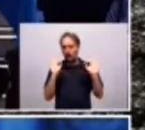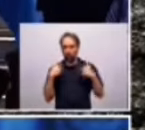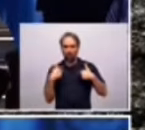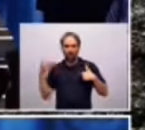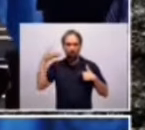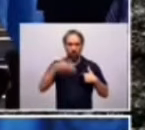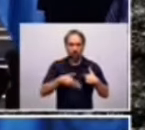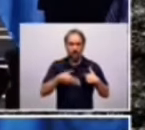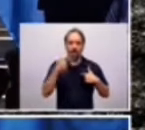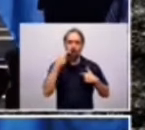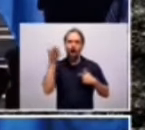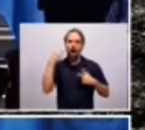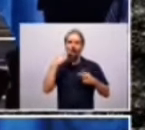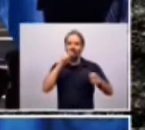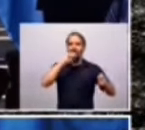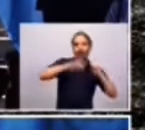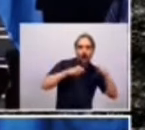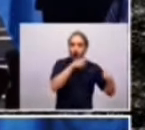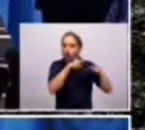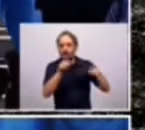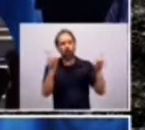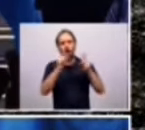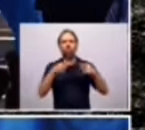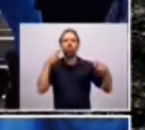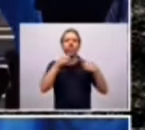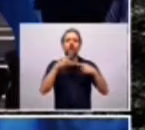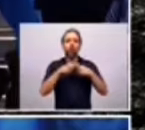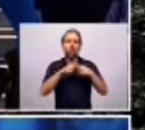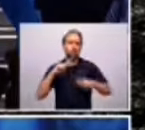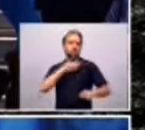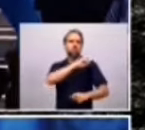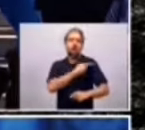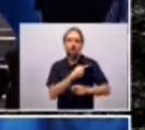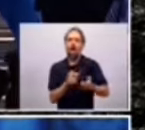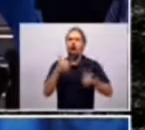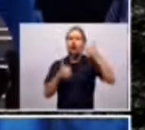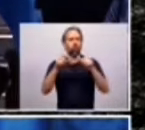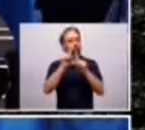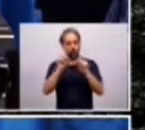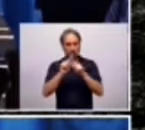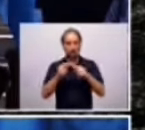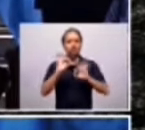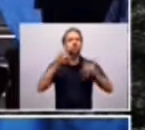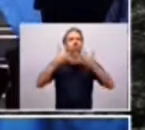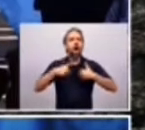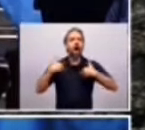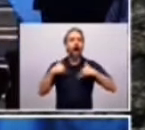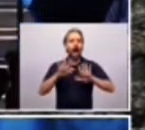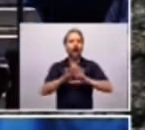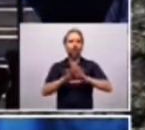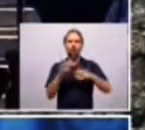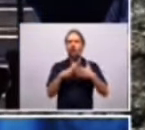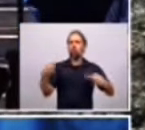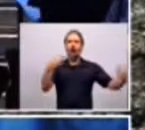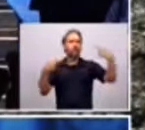existe? No existe la del 53. De la misma manera. Fue modificada en el 94 por constituyentes, pero, a ver, en una elección. También no